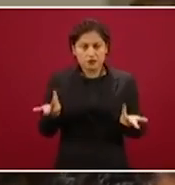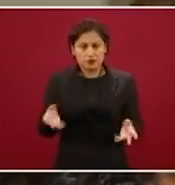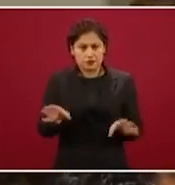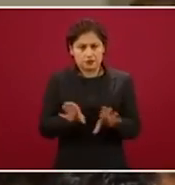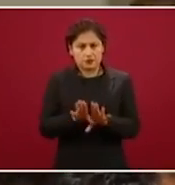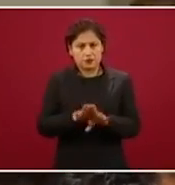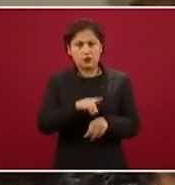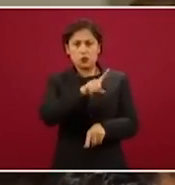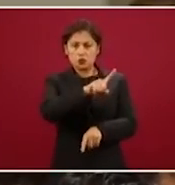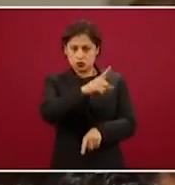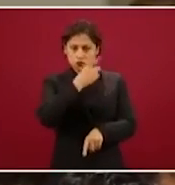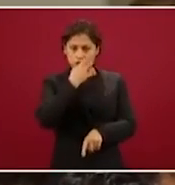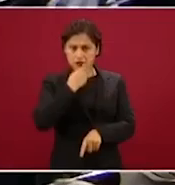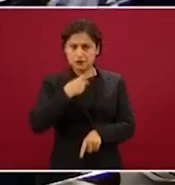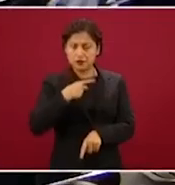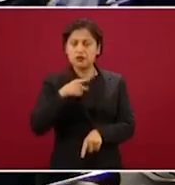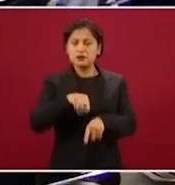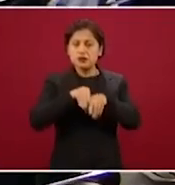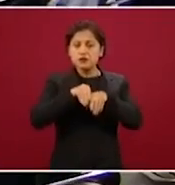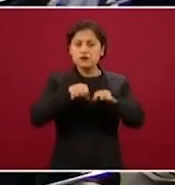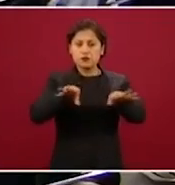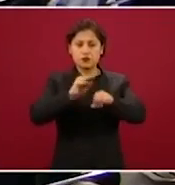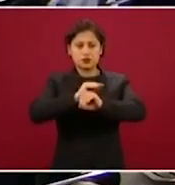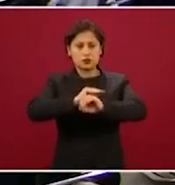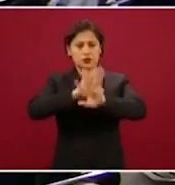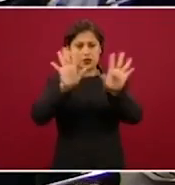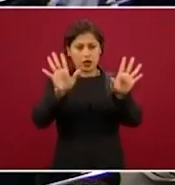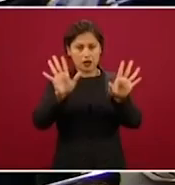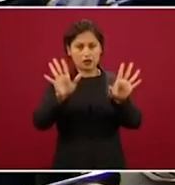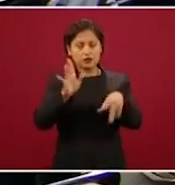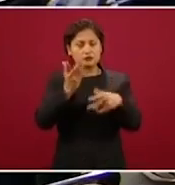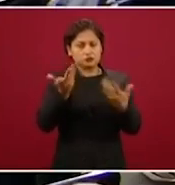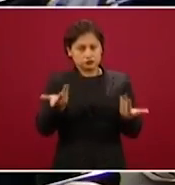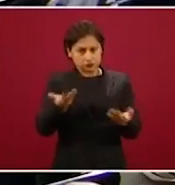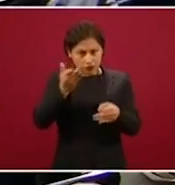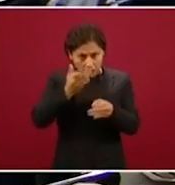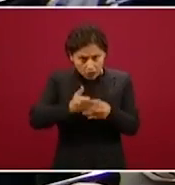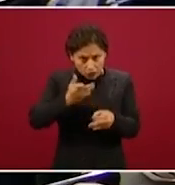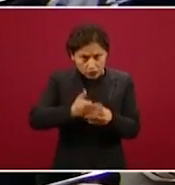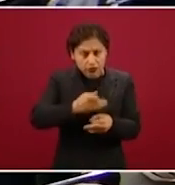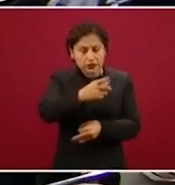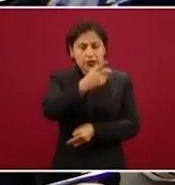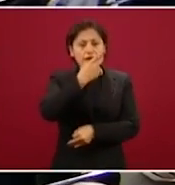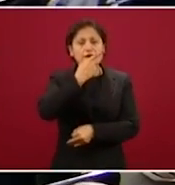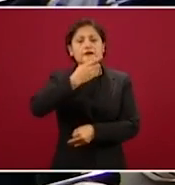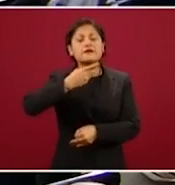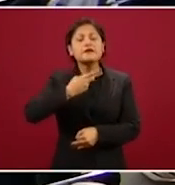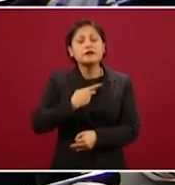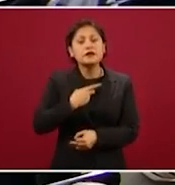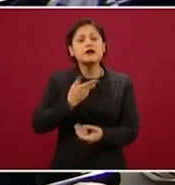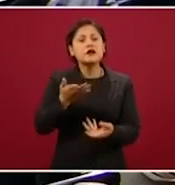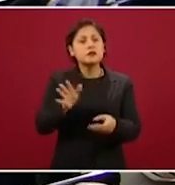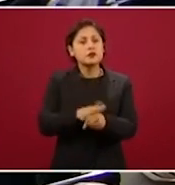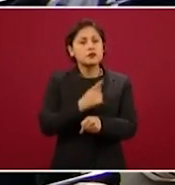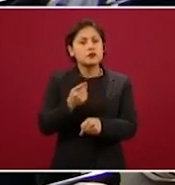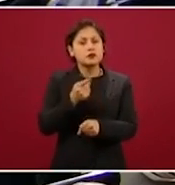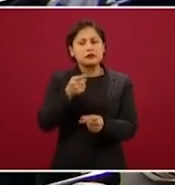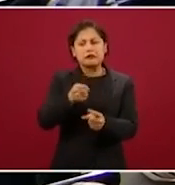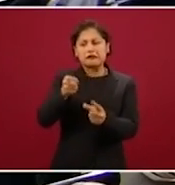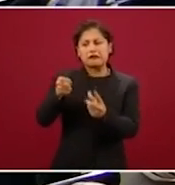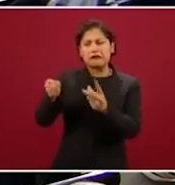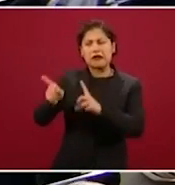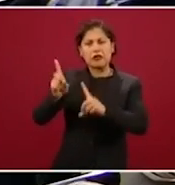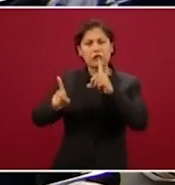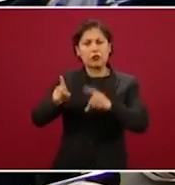dudas y como usted lo está comentando ahorita, para que usted aquí también pues se pueda informar toda esta situación. Sobre